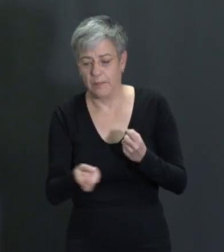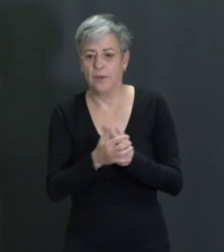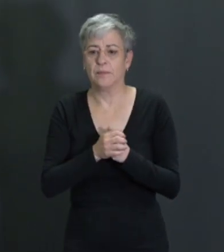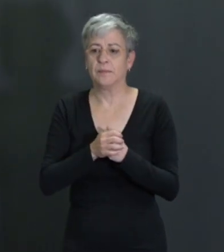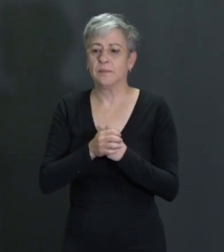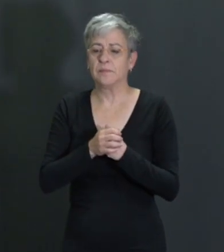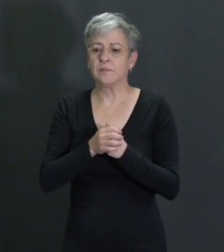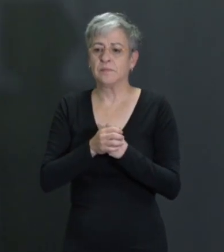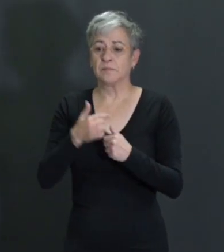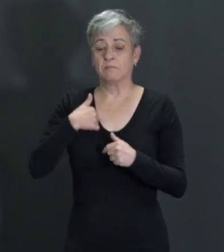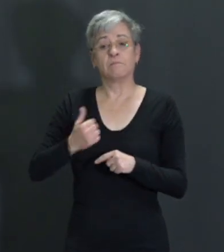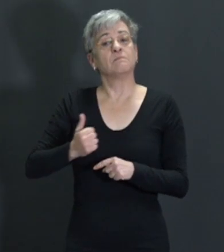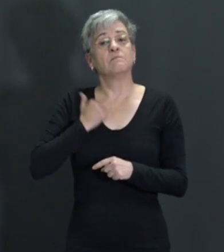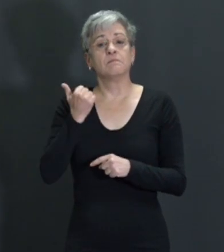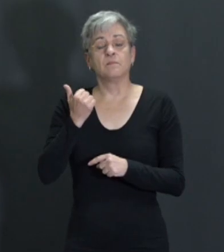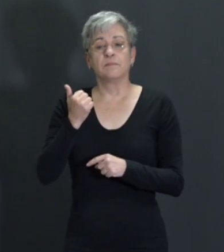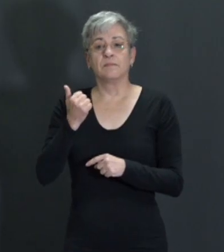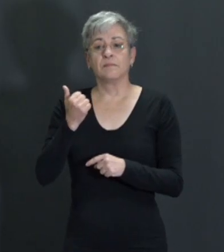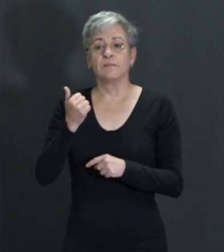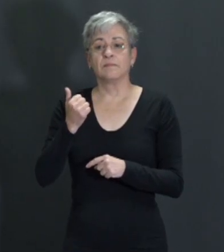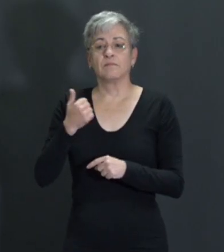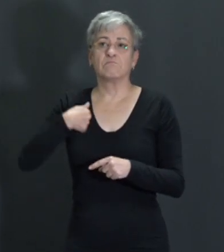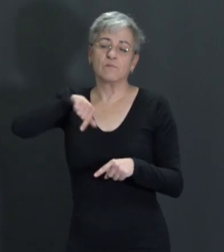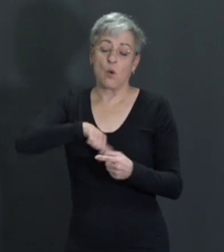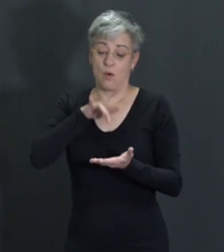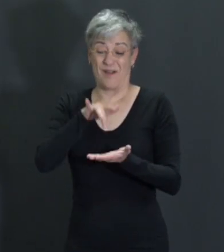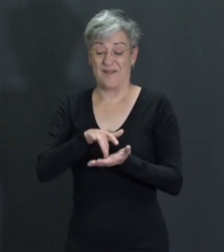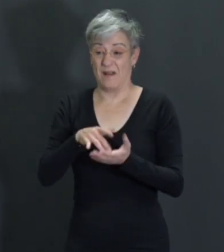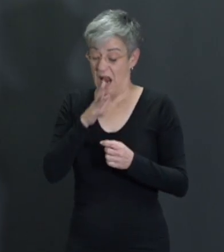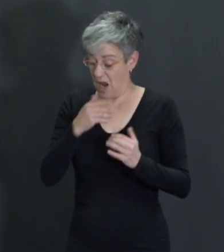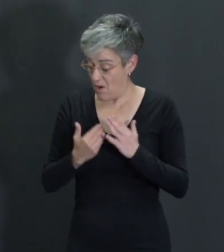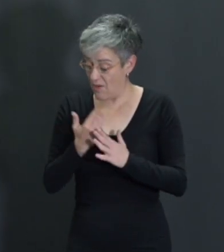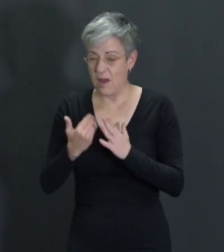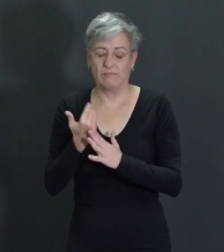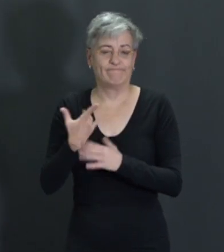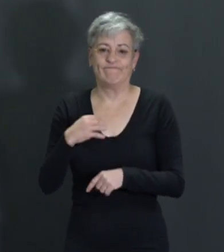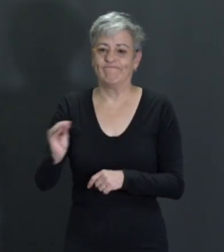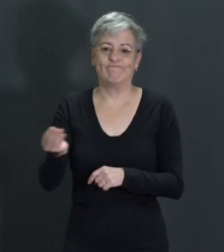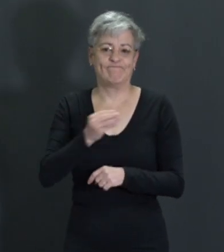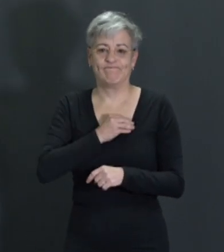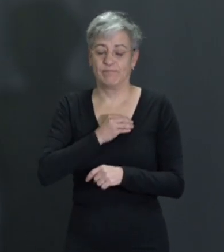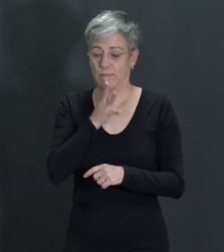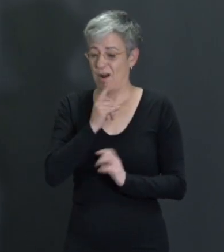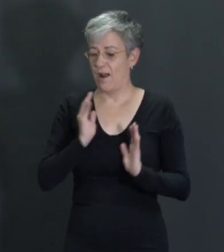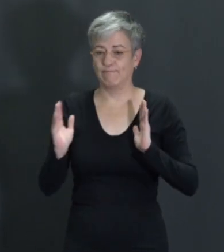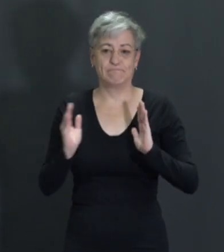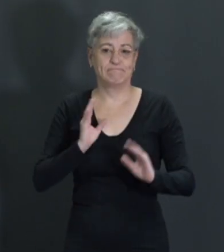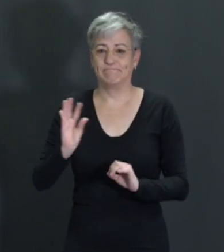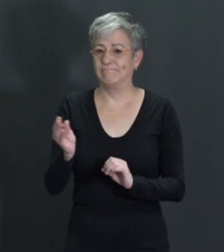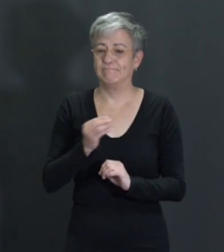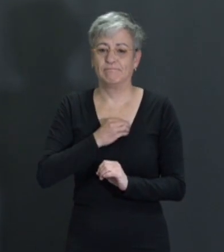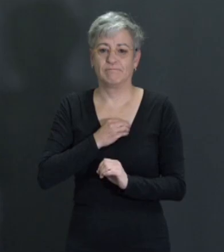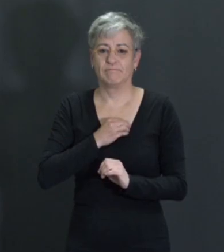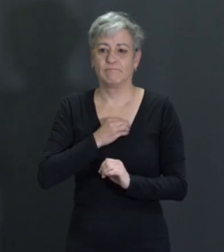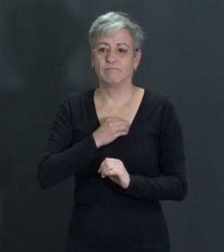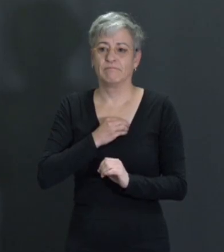que creo que esta es una oportunidad en un día y en unos días especialmente trágicos como los que estamos viviendo y que además